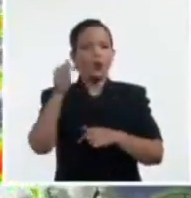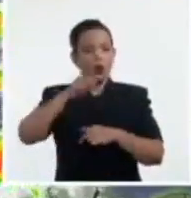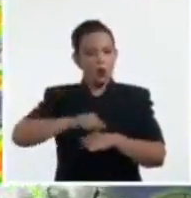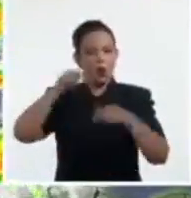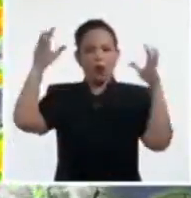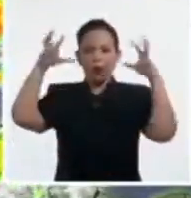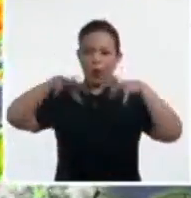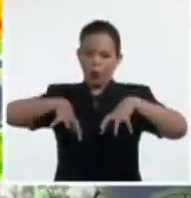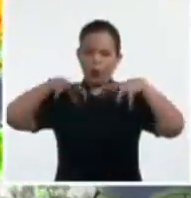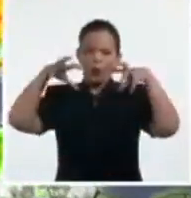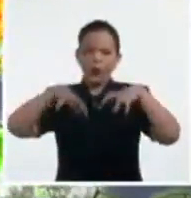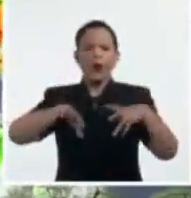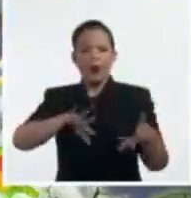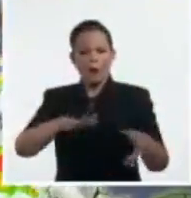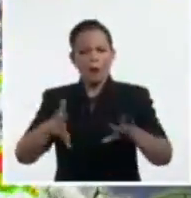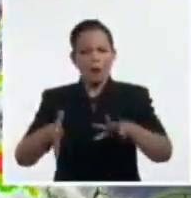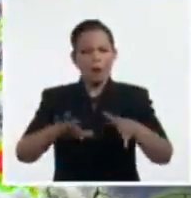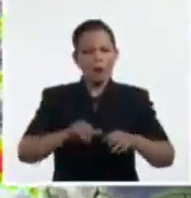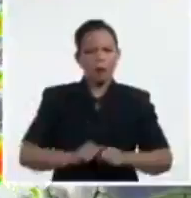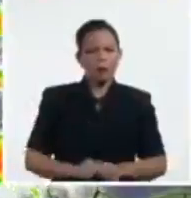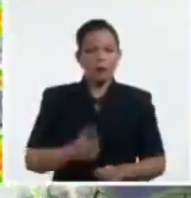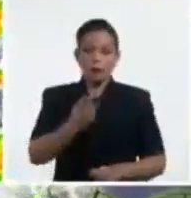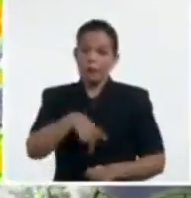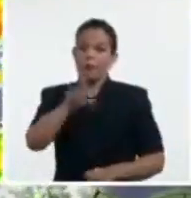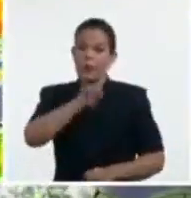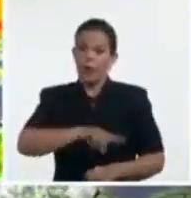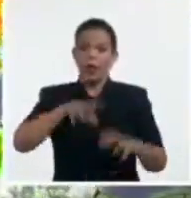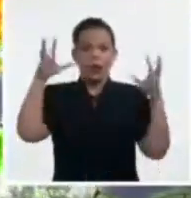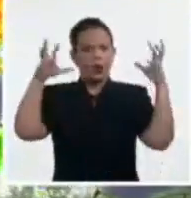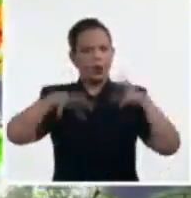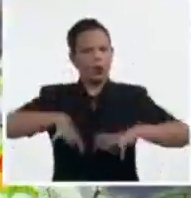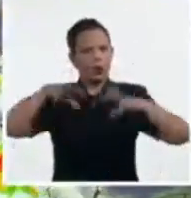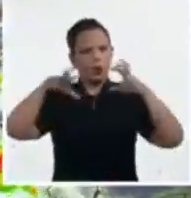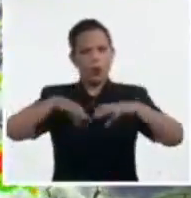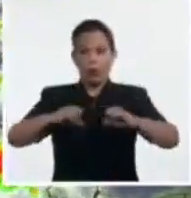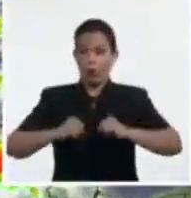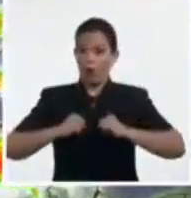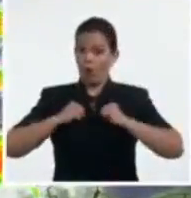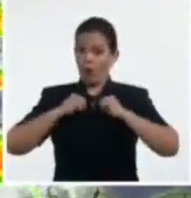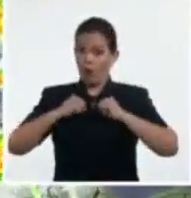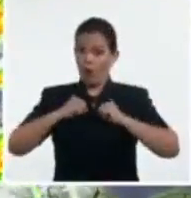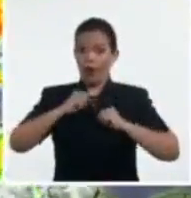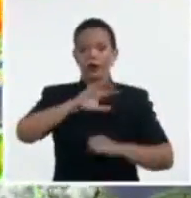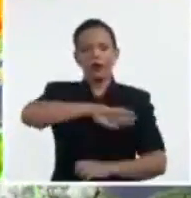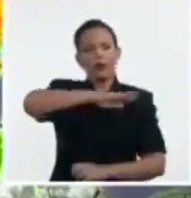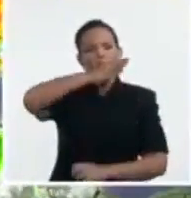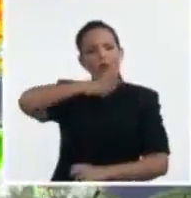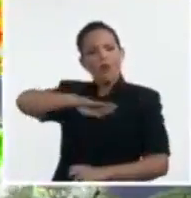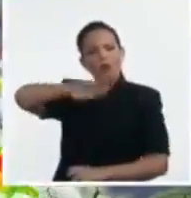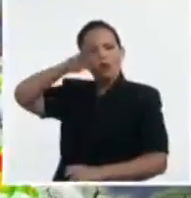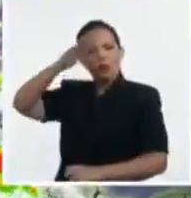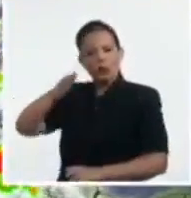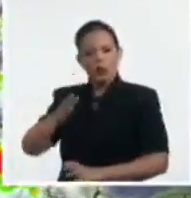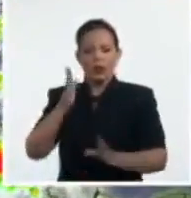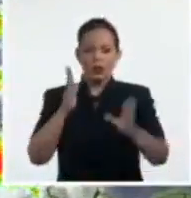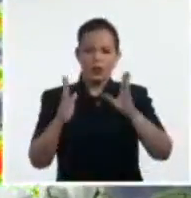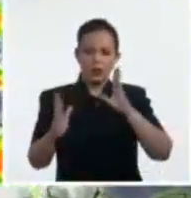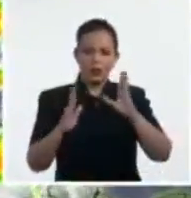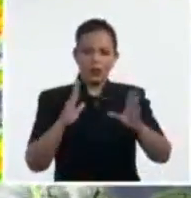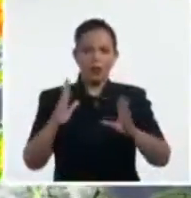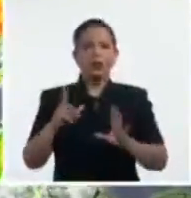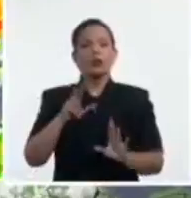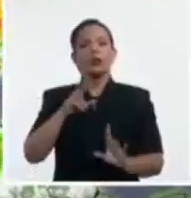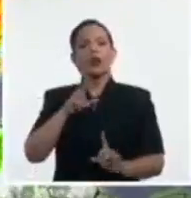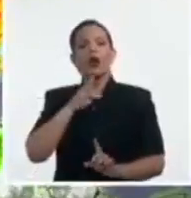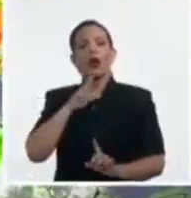forma ocasional. Sin embargo, en la jornada de ayer esas lluvias llegaron a ser fuertes en zonas montañosas de la región central, con acumulados en pocas horas